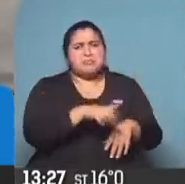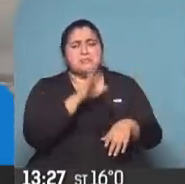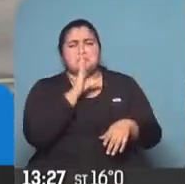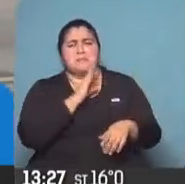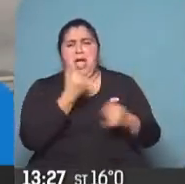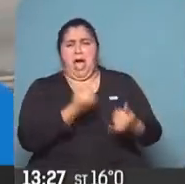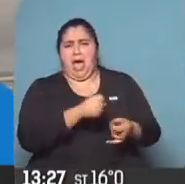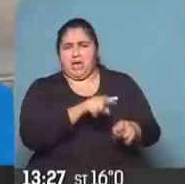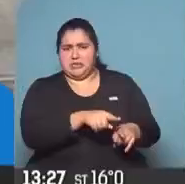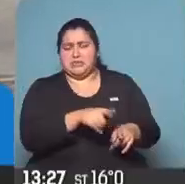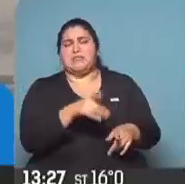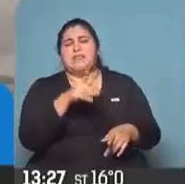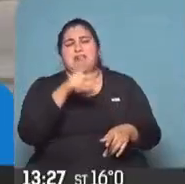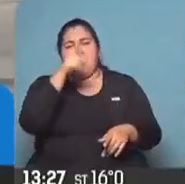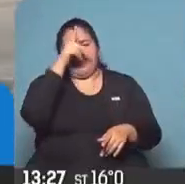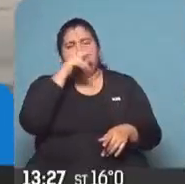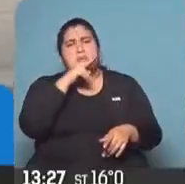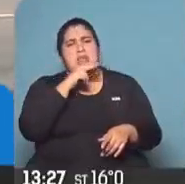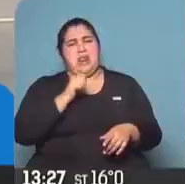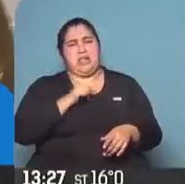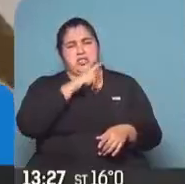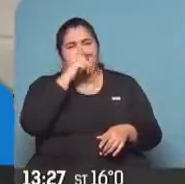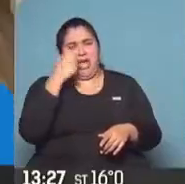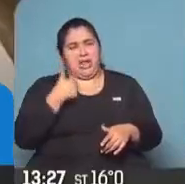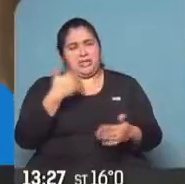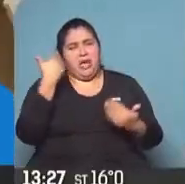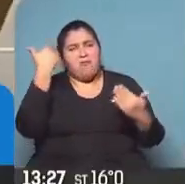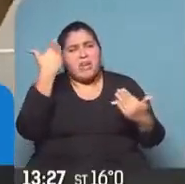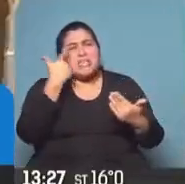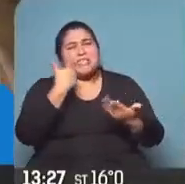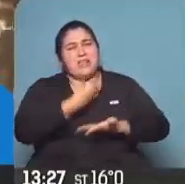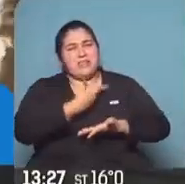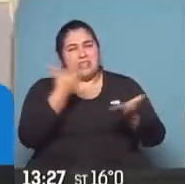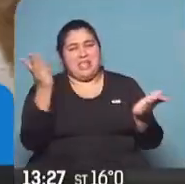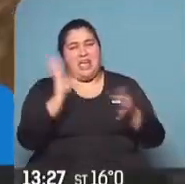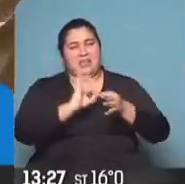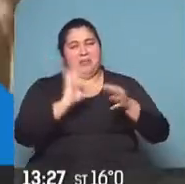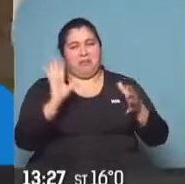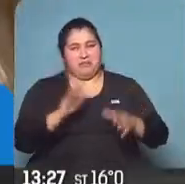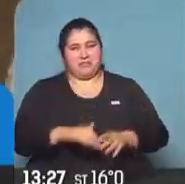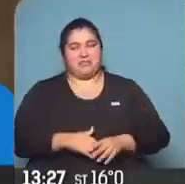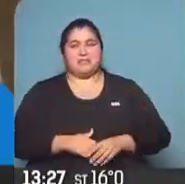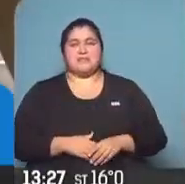nacional argentina se dice feliz día de la independencia